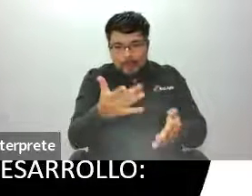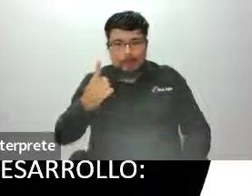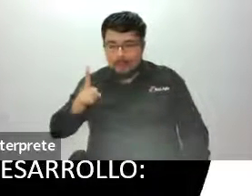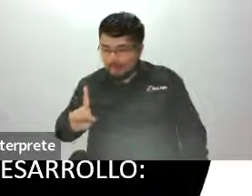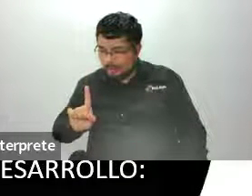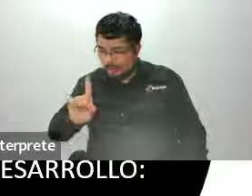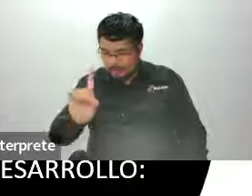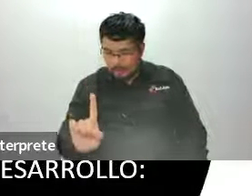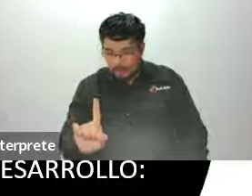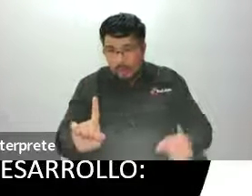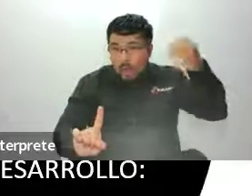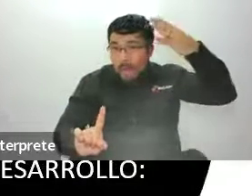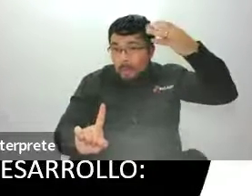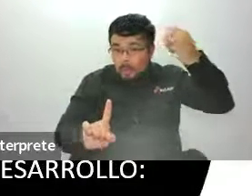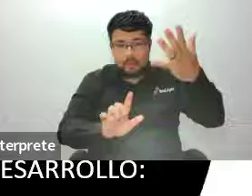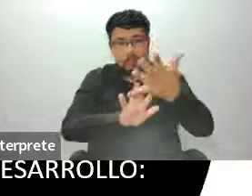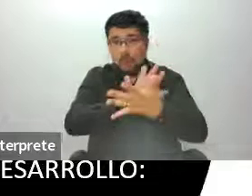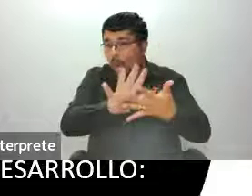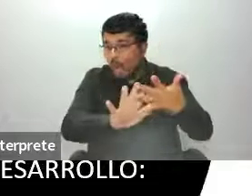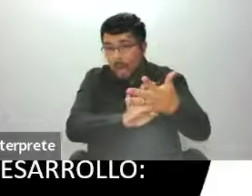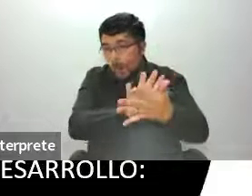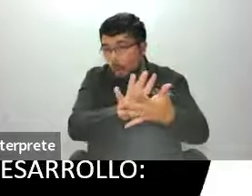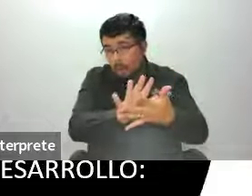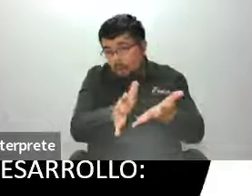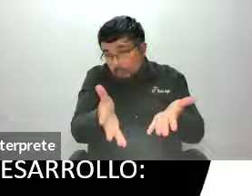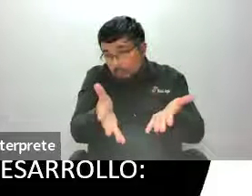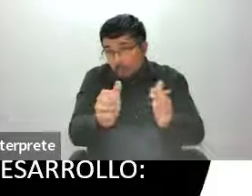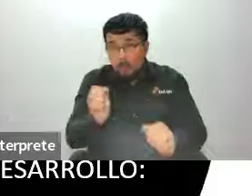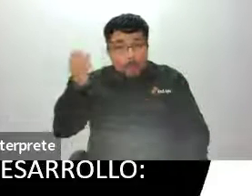una lengua, por ejemplo, la lengua de señas, que pudiera aprenderla, ¿no?